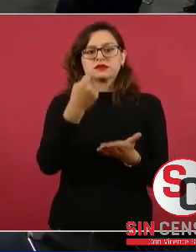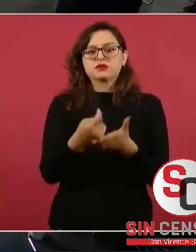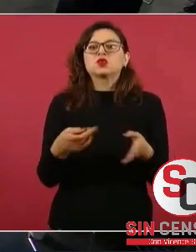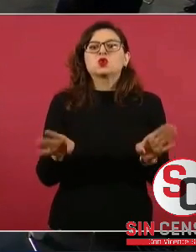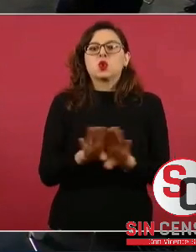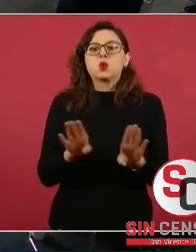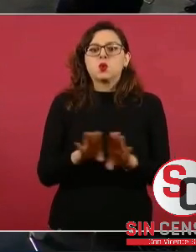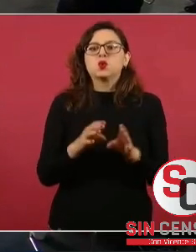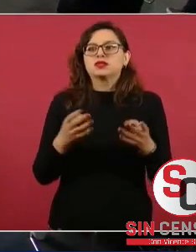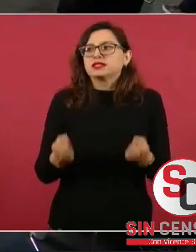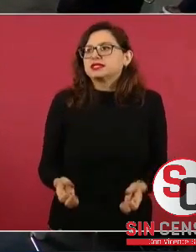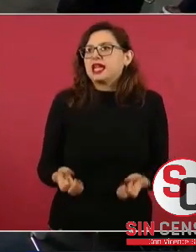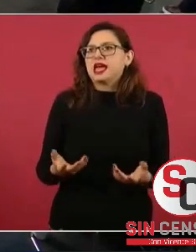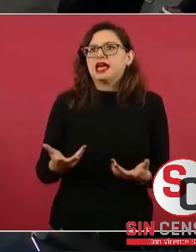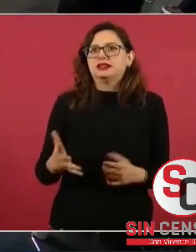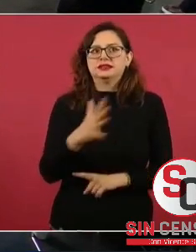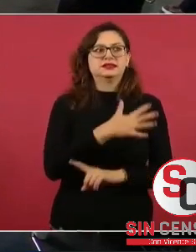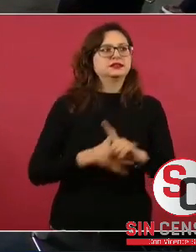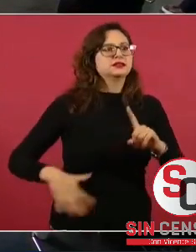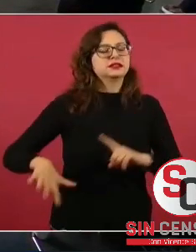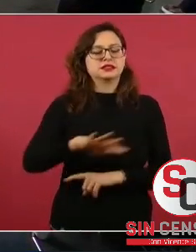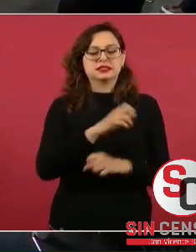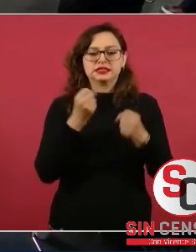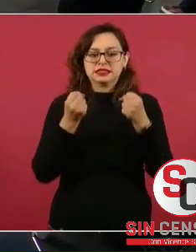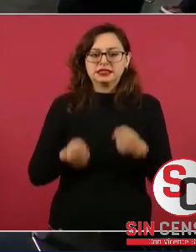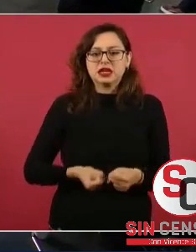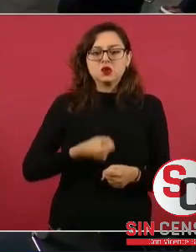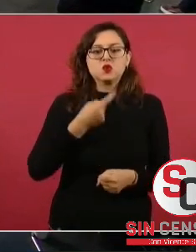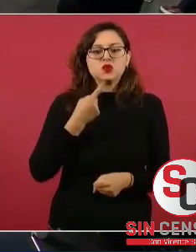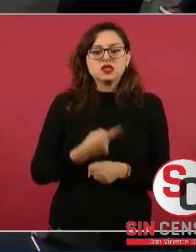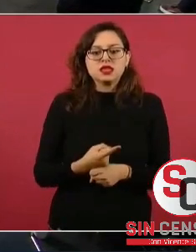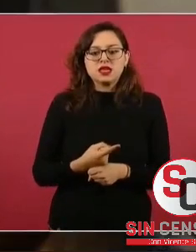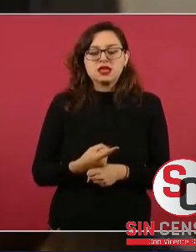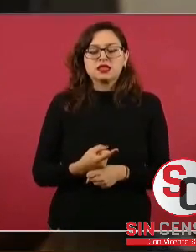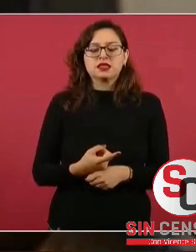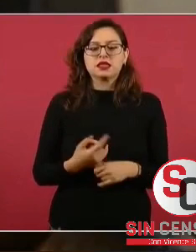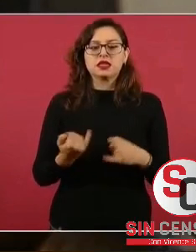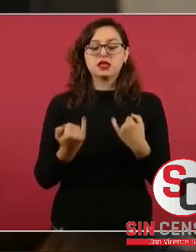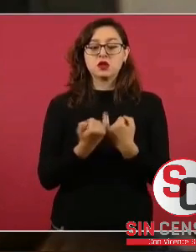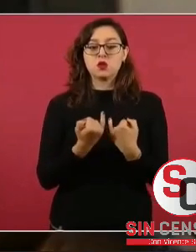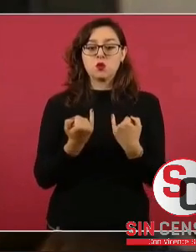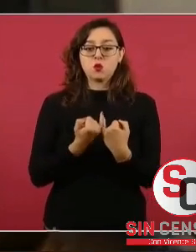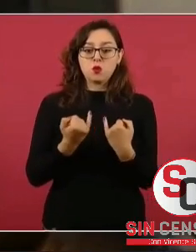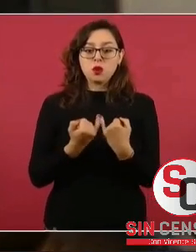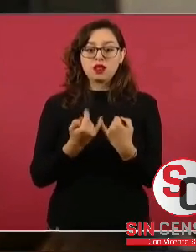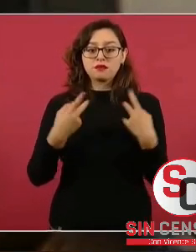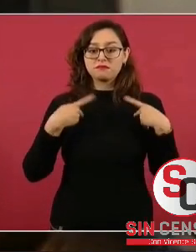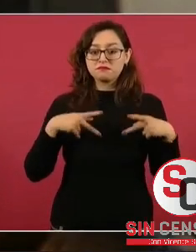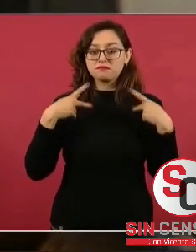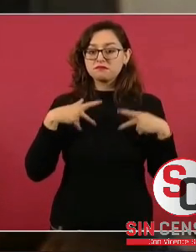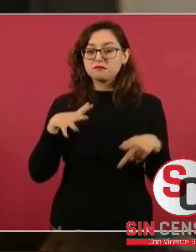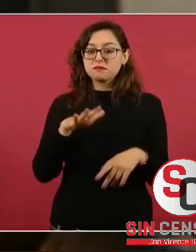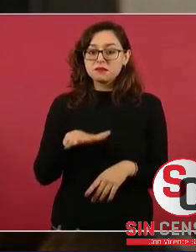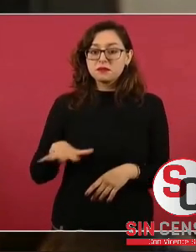de la seguridad? También un llamado para la sociedad, porque